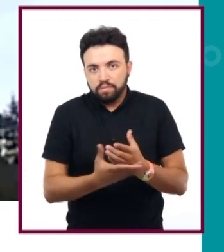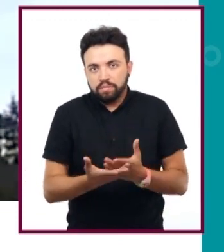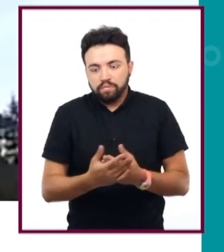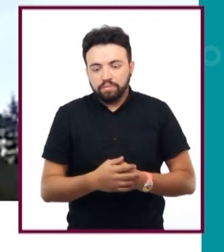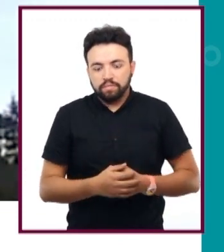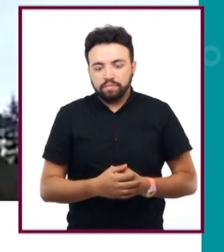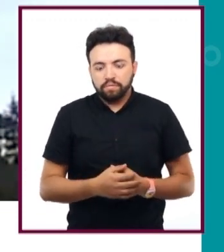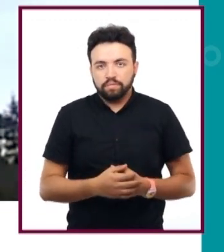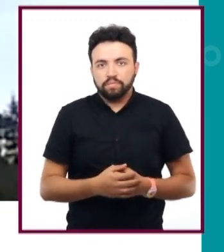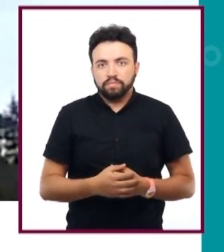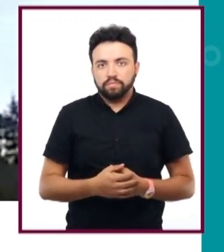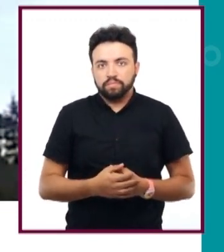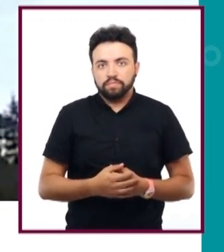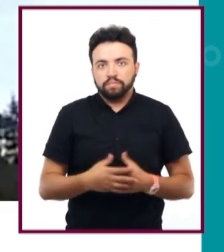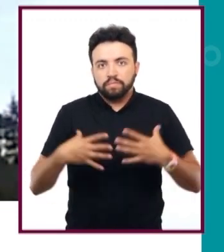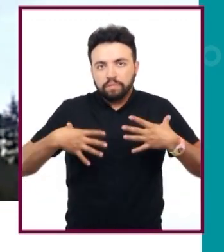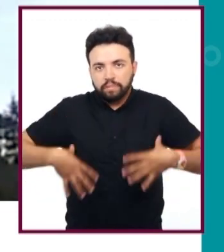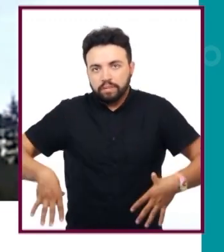bien